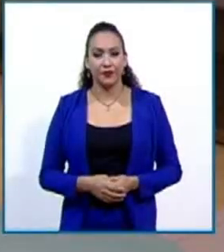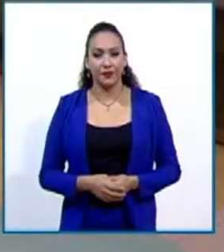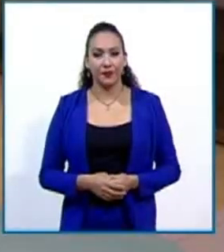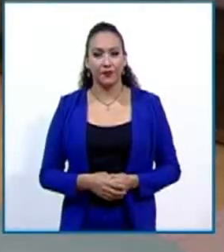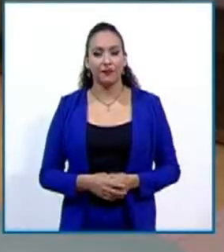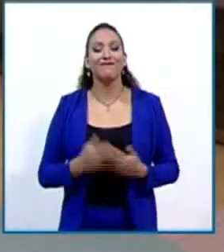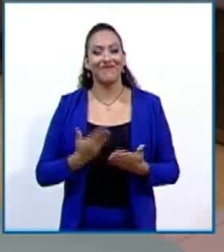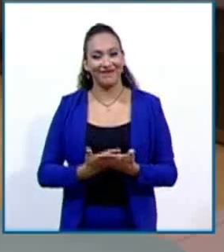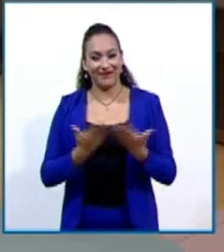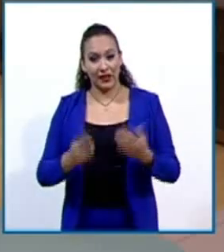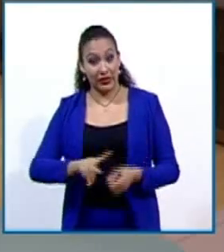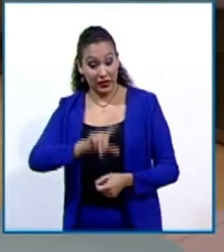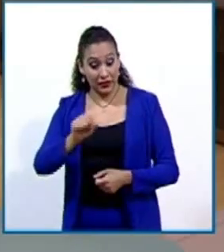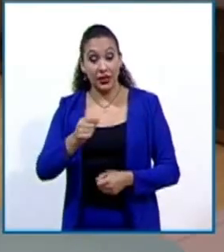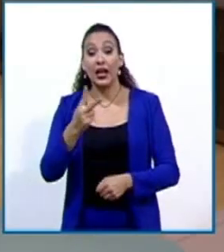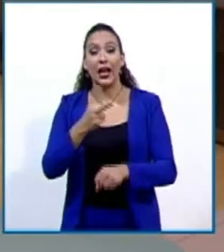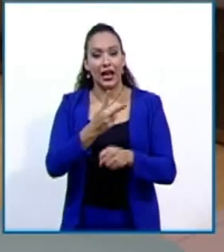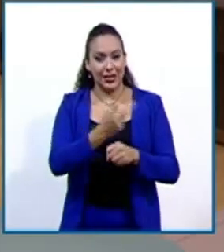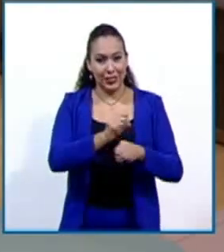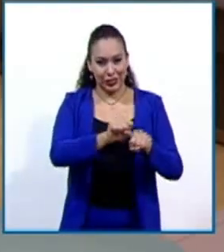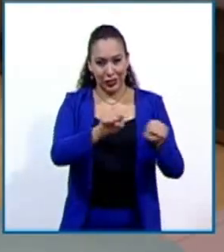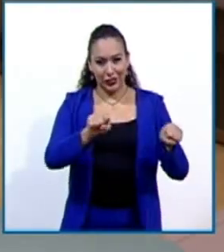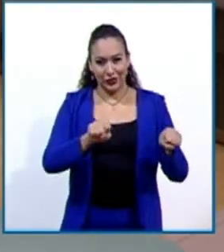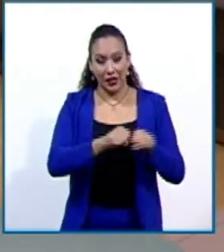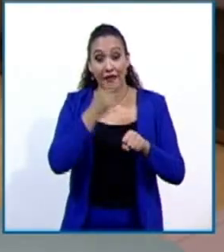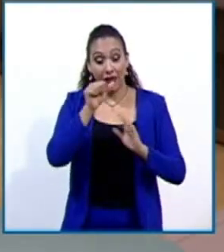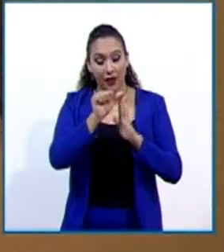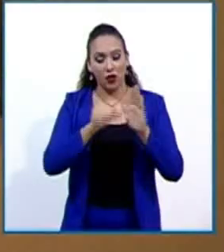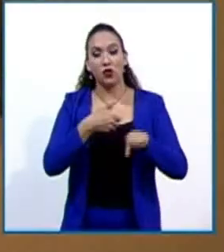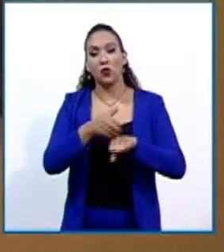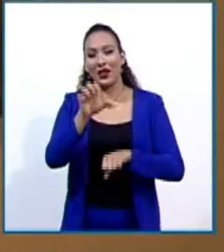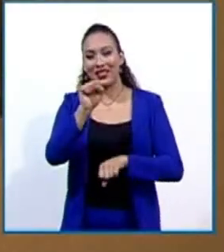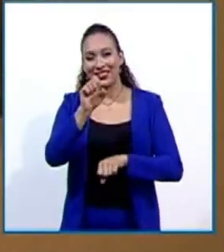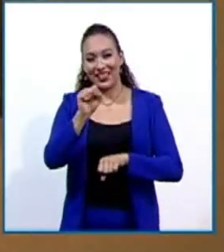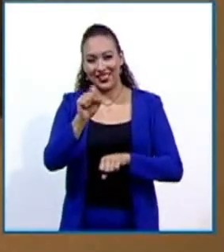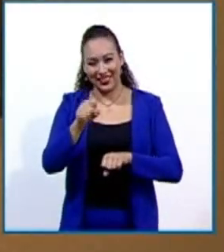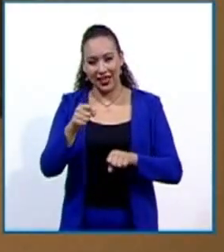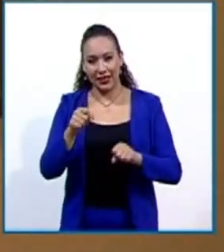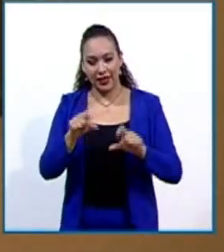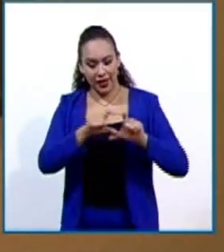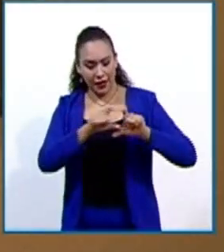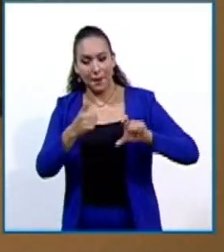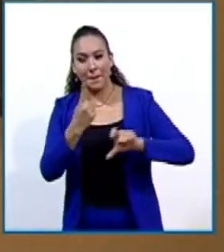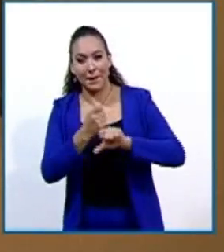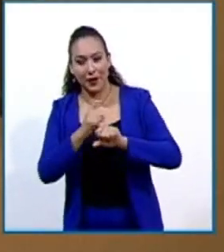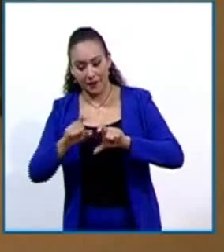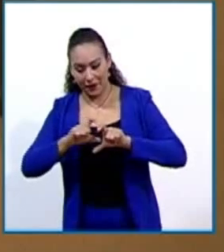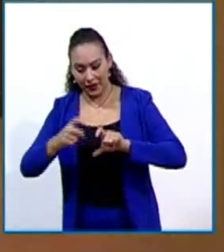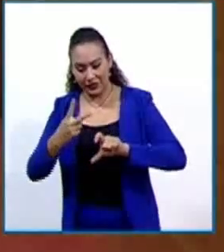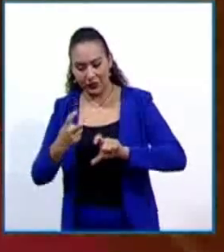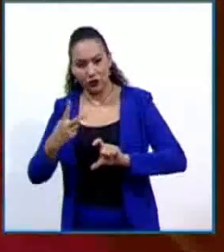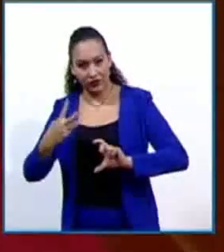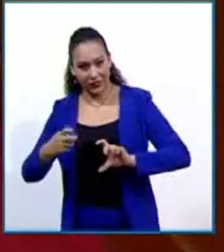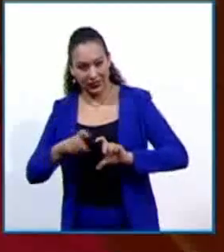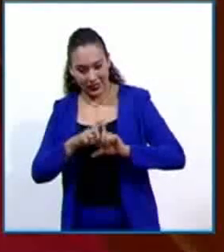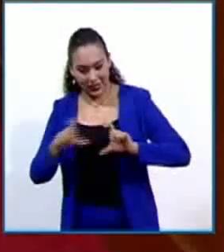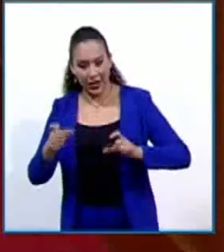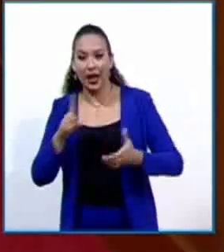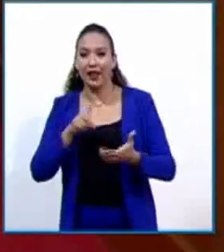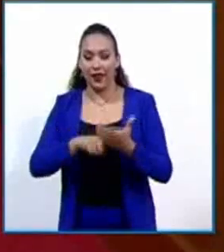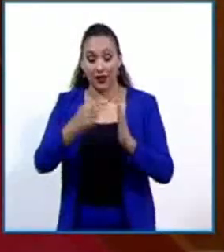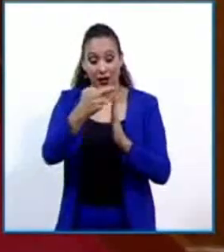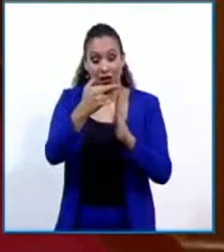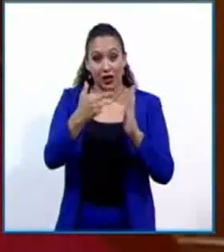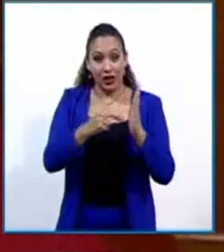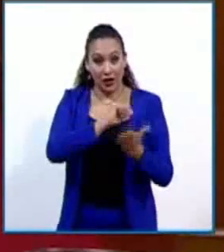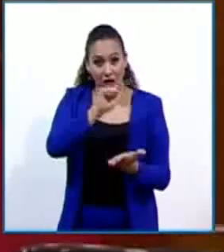Por su parte, la segunda sala de la Corte determinó que el artículo 60, párrafo primero, fracciones primera, segunda y tercera del reglamento de la